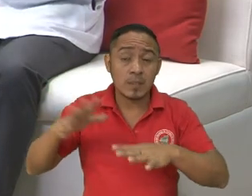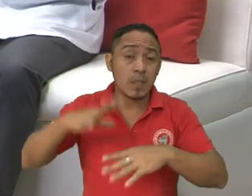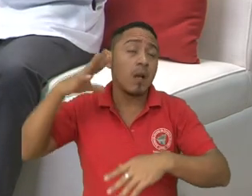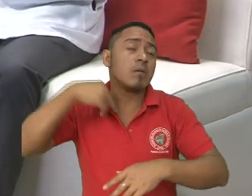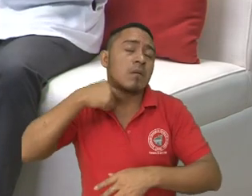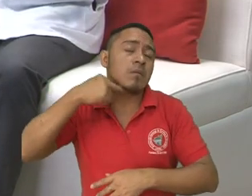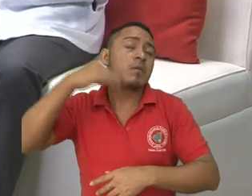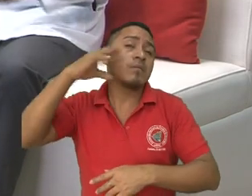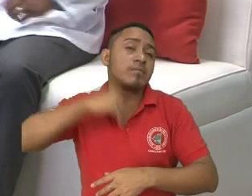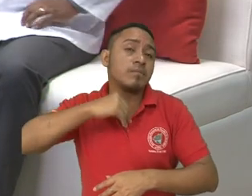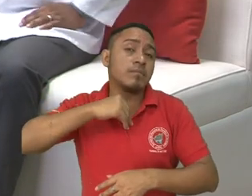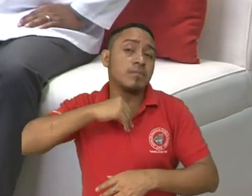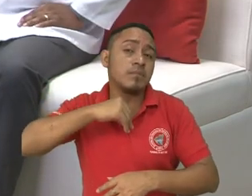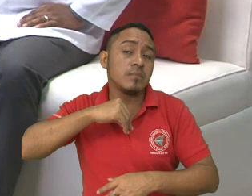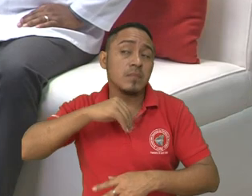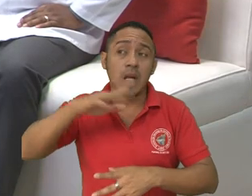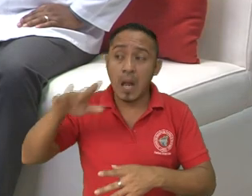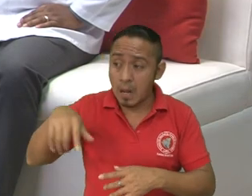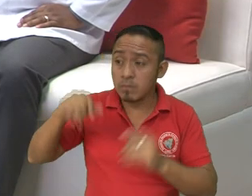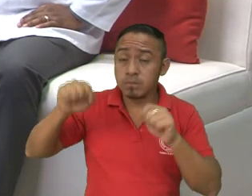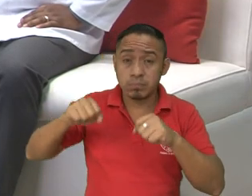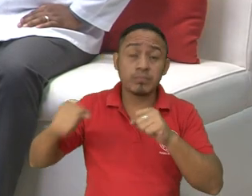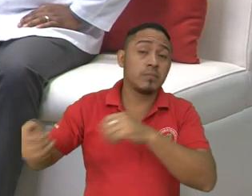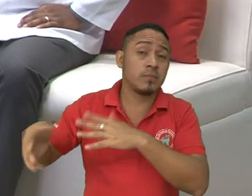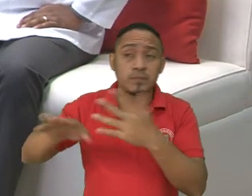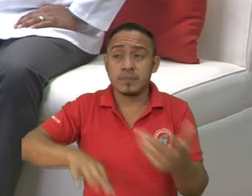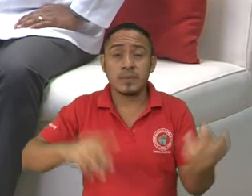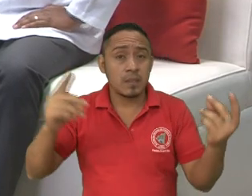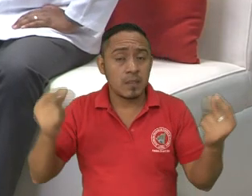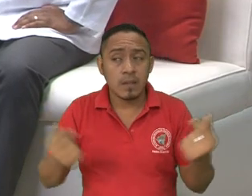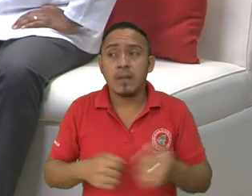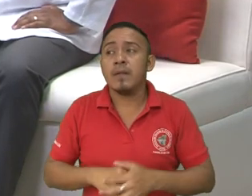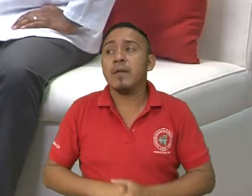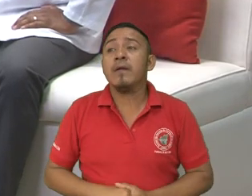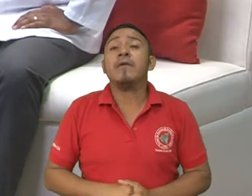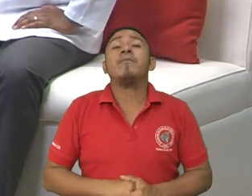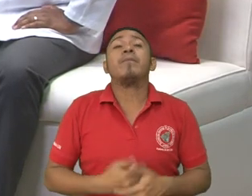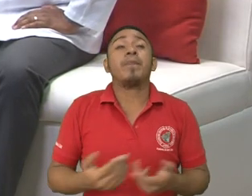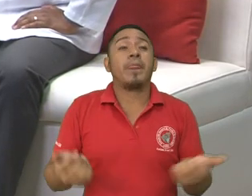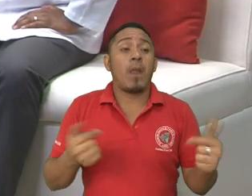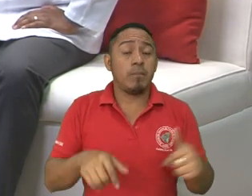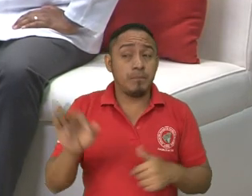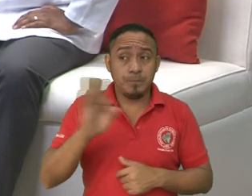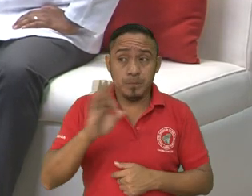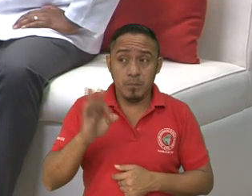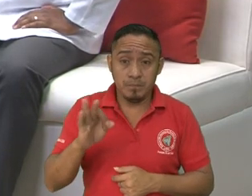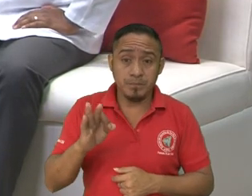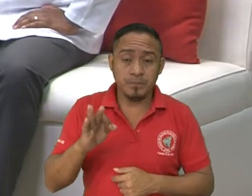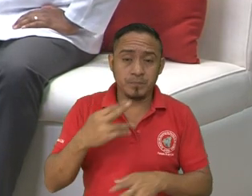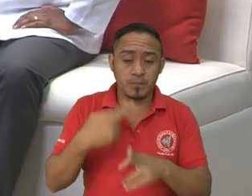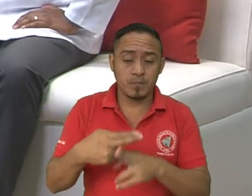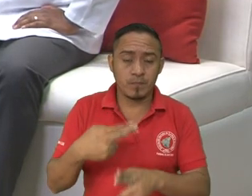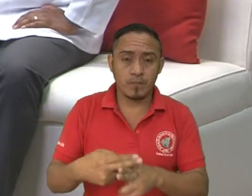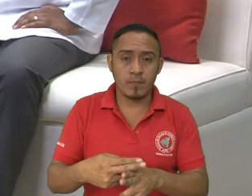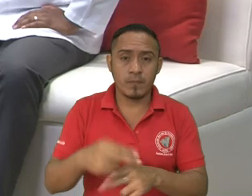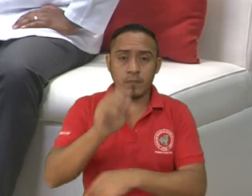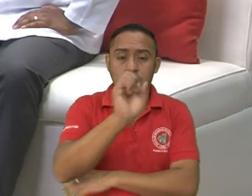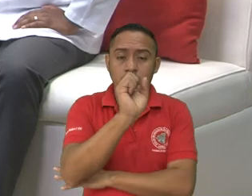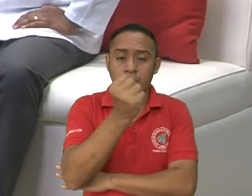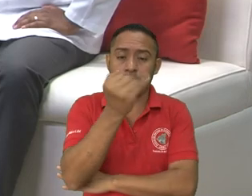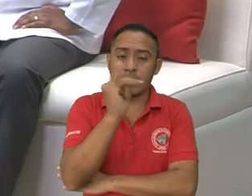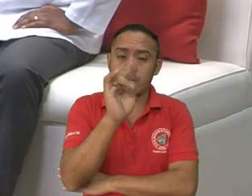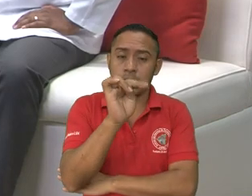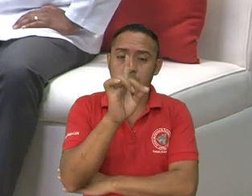episodios, la persona puede presentar una muerte súbita. Sí, ahora, hay una condición clínica que se llama síndrome de